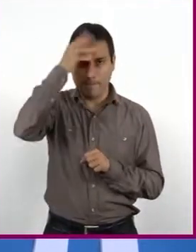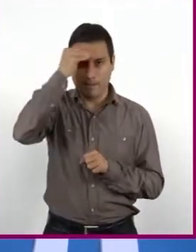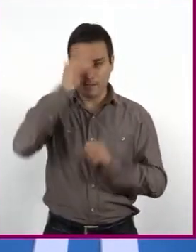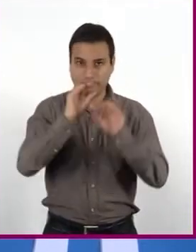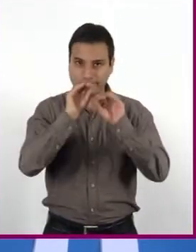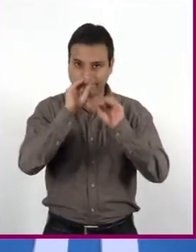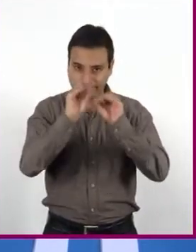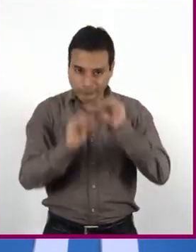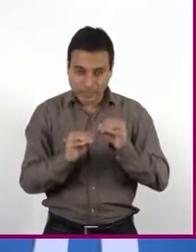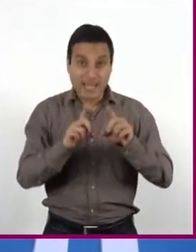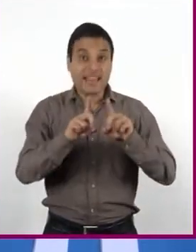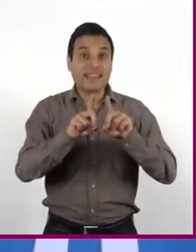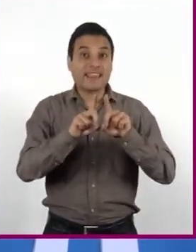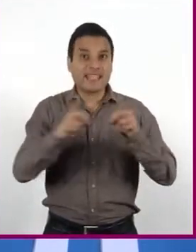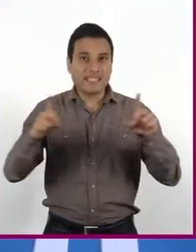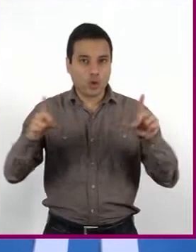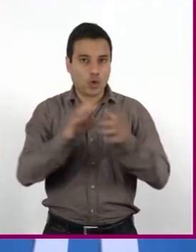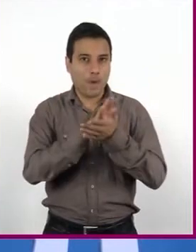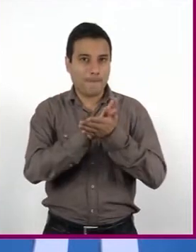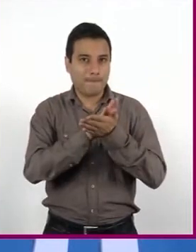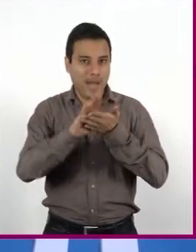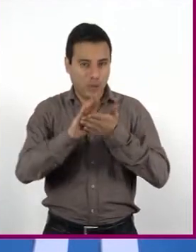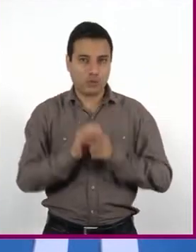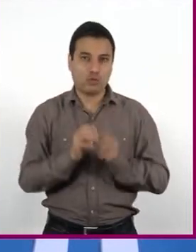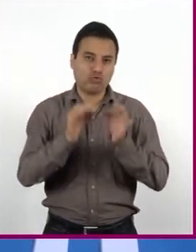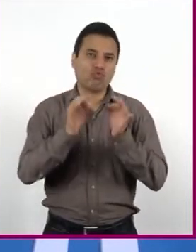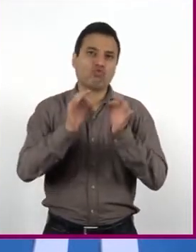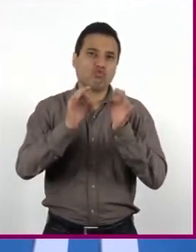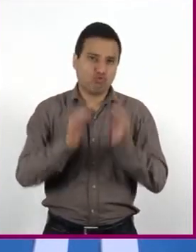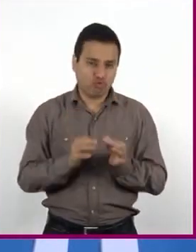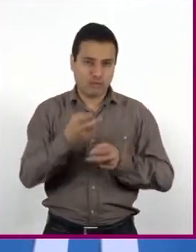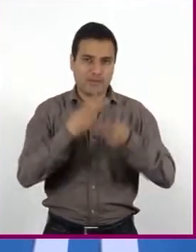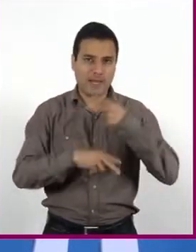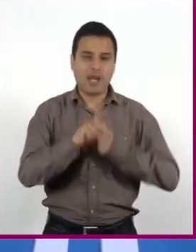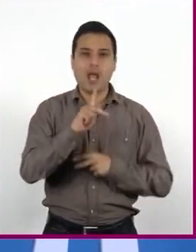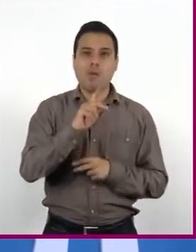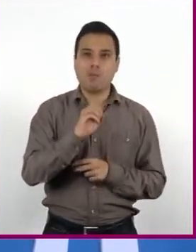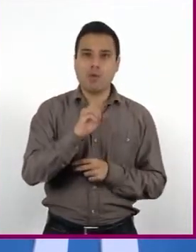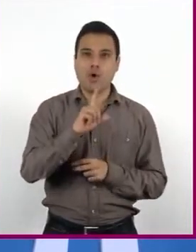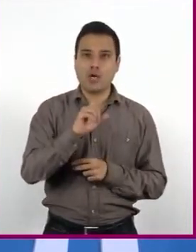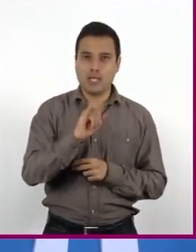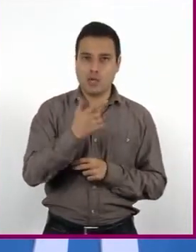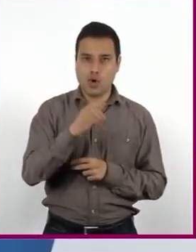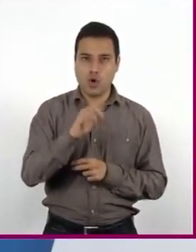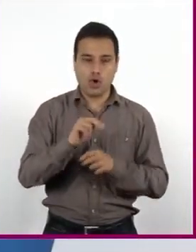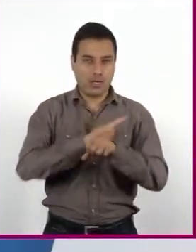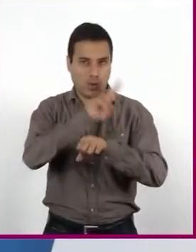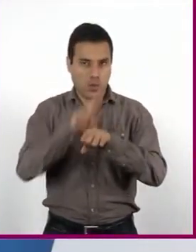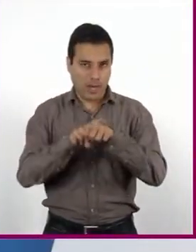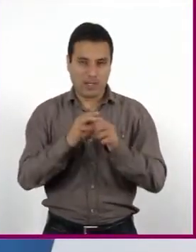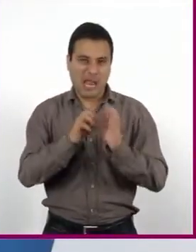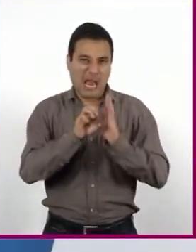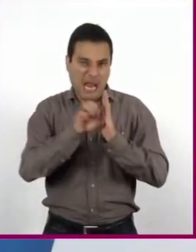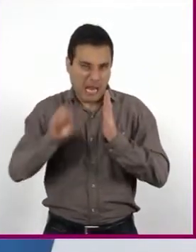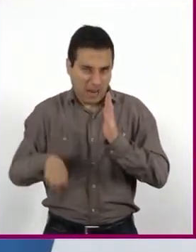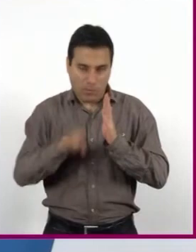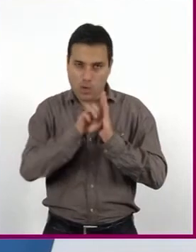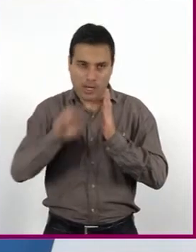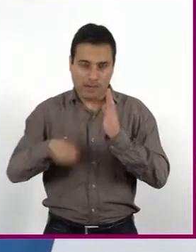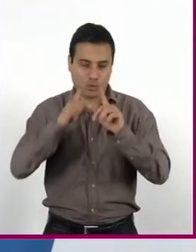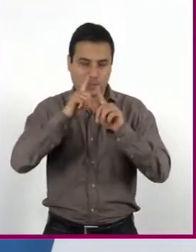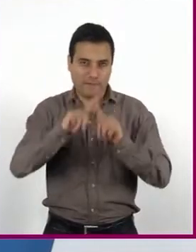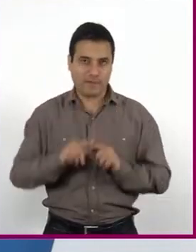prismas rectos cuya base sea un polígono regular a través de diversas situaciones. Allá